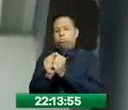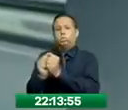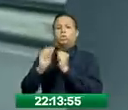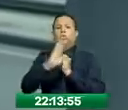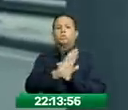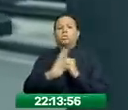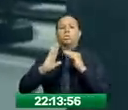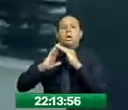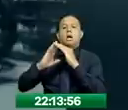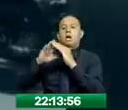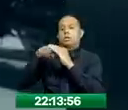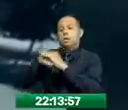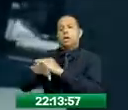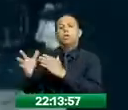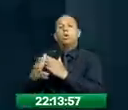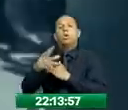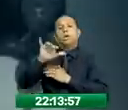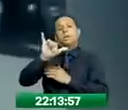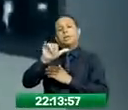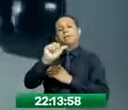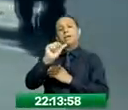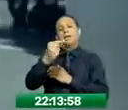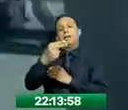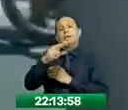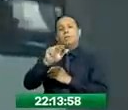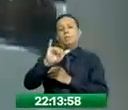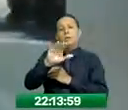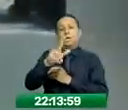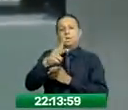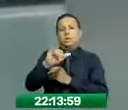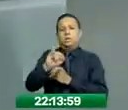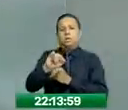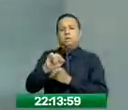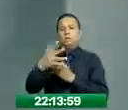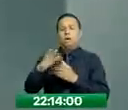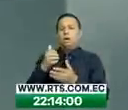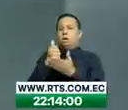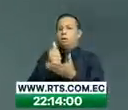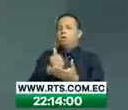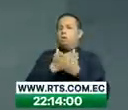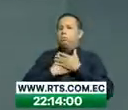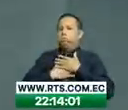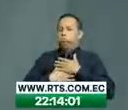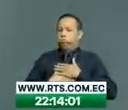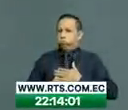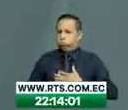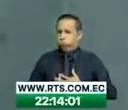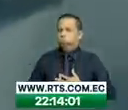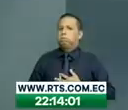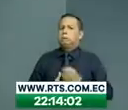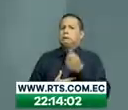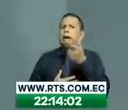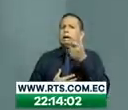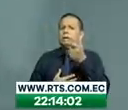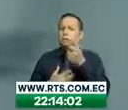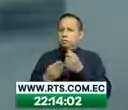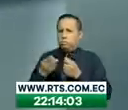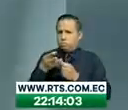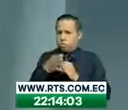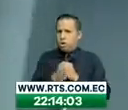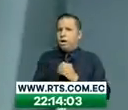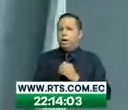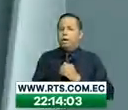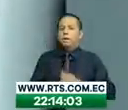gracias a la intervención a tiempo de la policía se evitó una tragedia yo ya lo cogieron yo no quisieron informó rosa elena